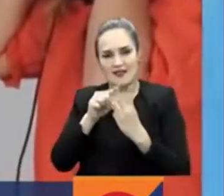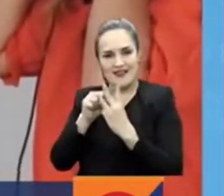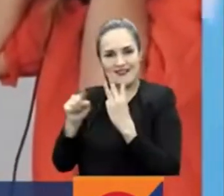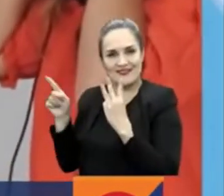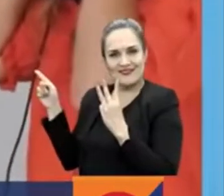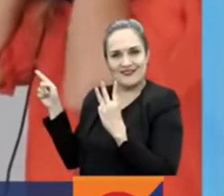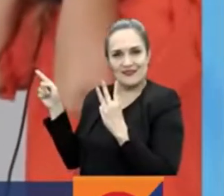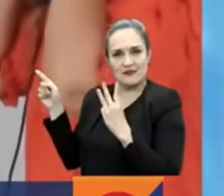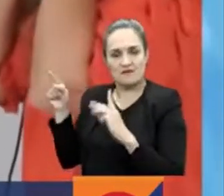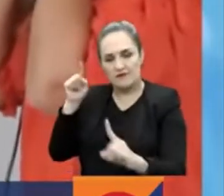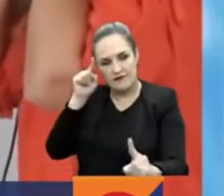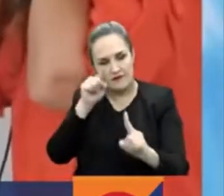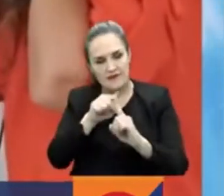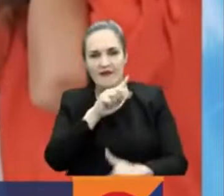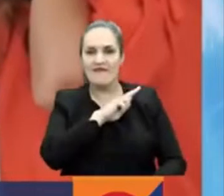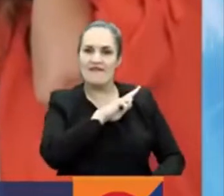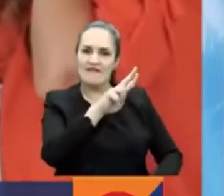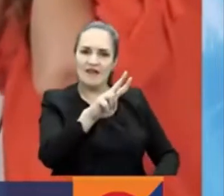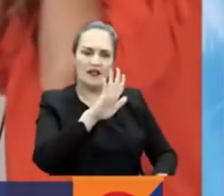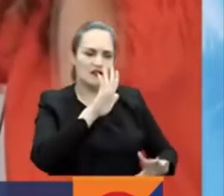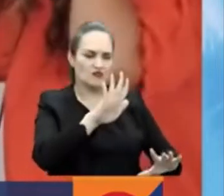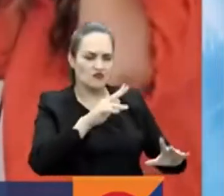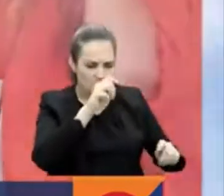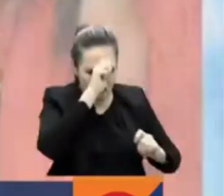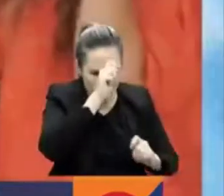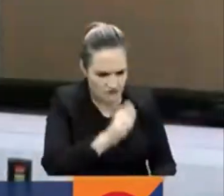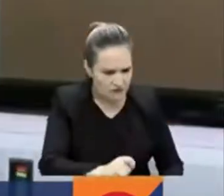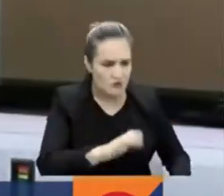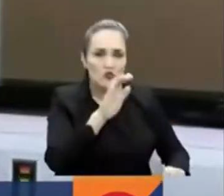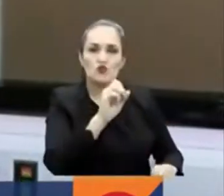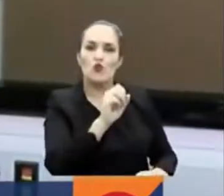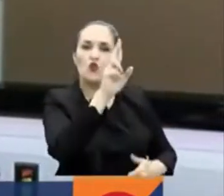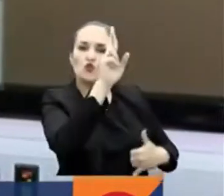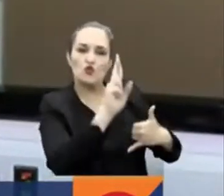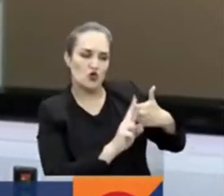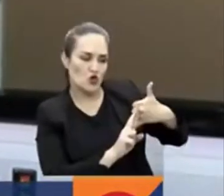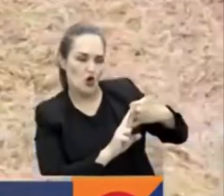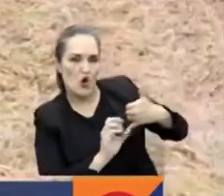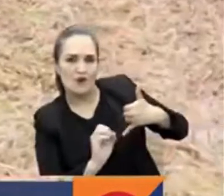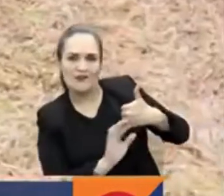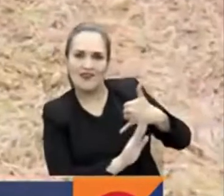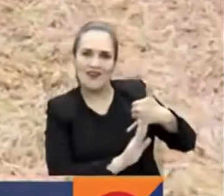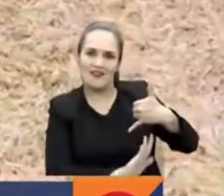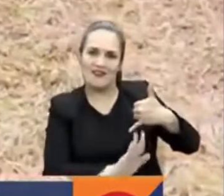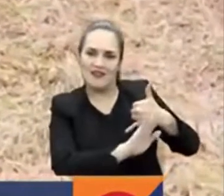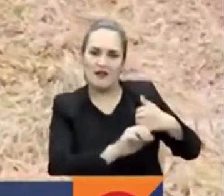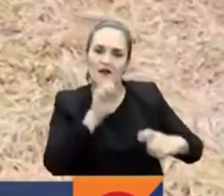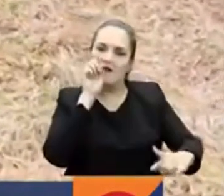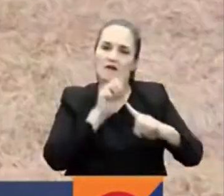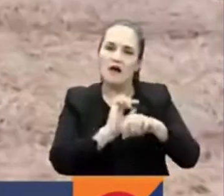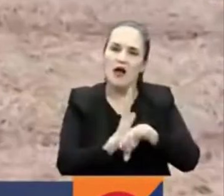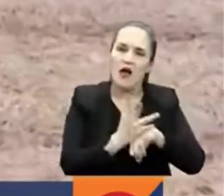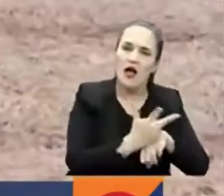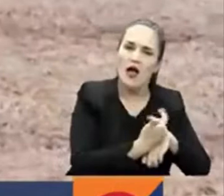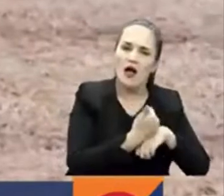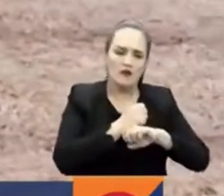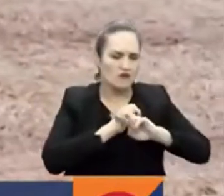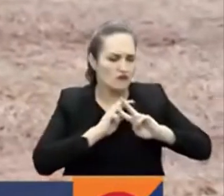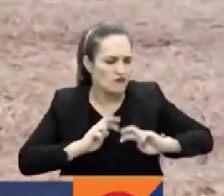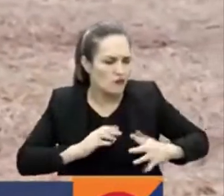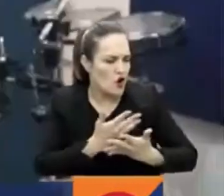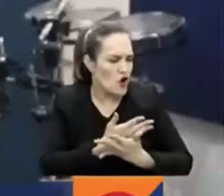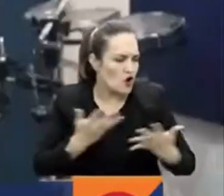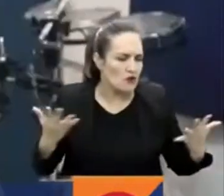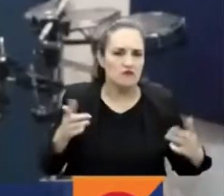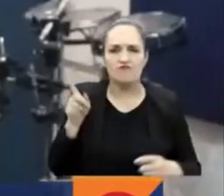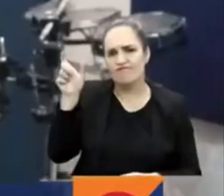del Cauca. Aquí se destaca el papel de las mujeres del suroccidente del país en las artes y las ciencias. A las dulces voces de sus